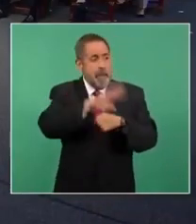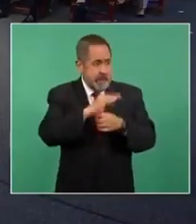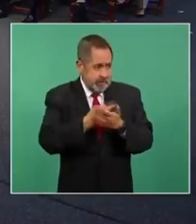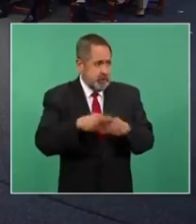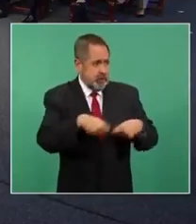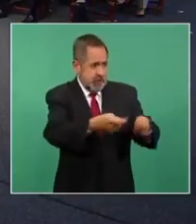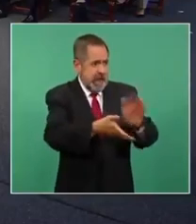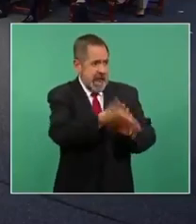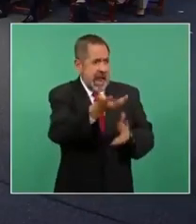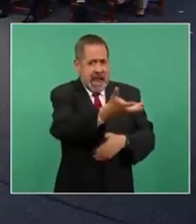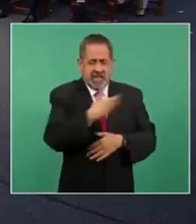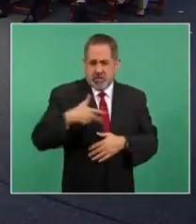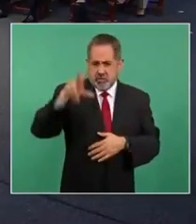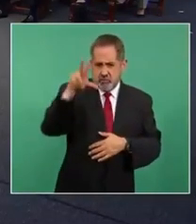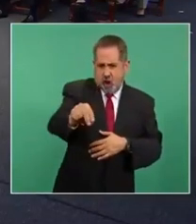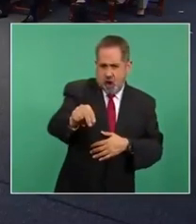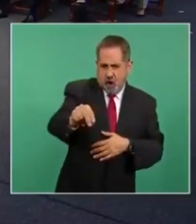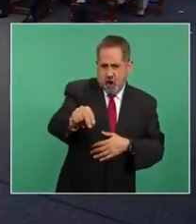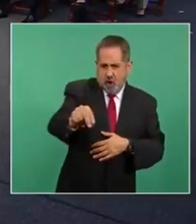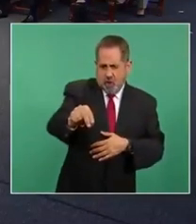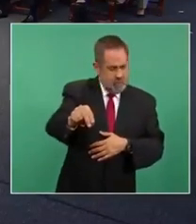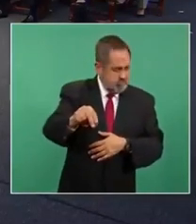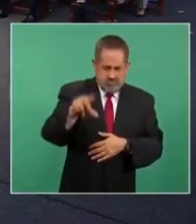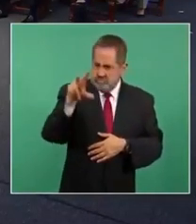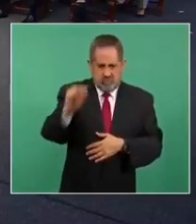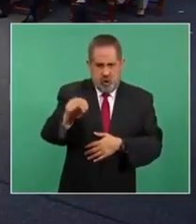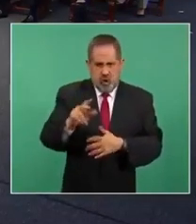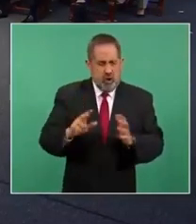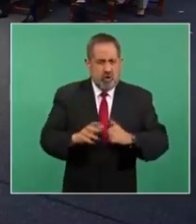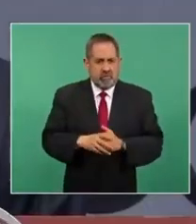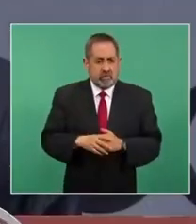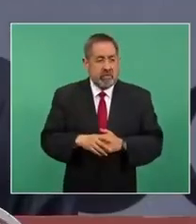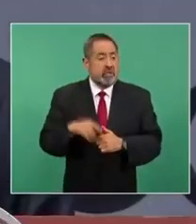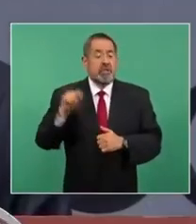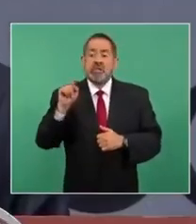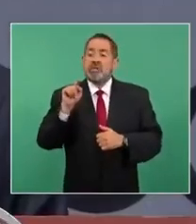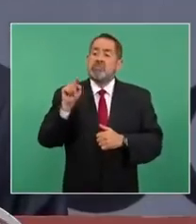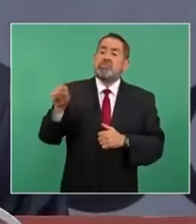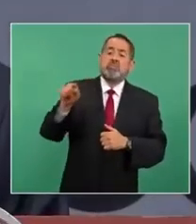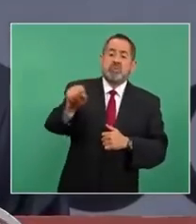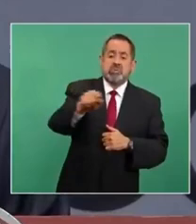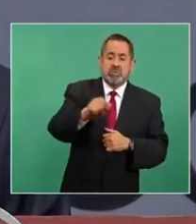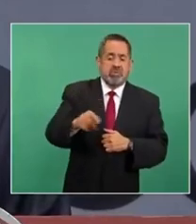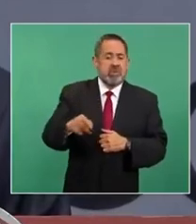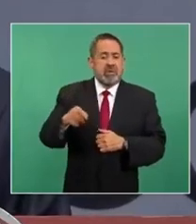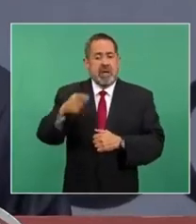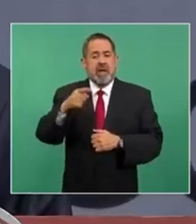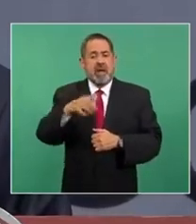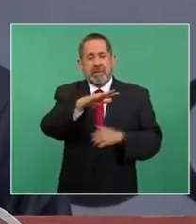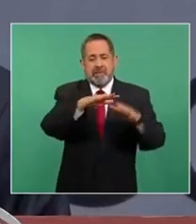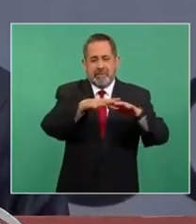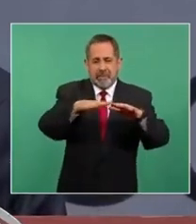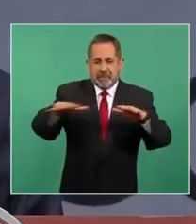diferencia de Colombia? No se sobreexplotarán los mantos